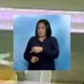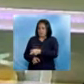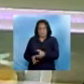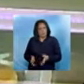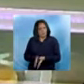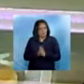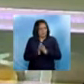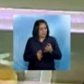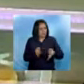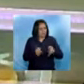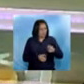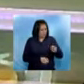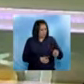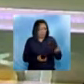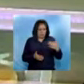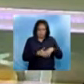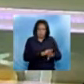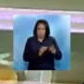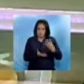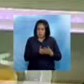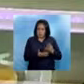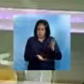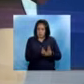Nandito pague sus delitos en prisión.